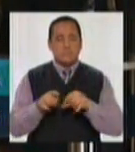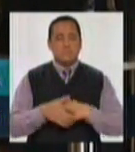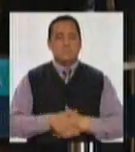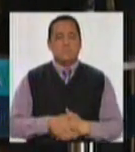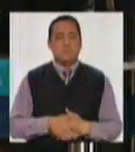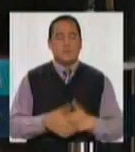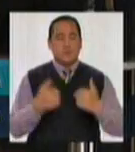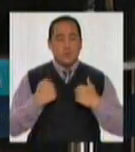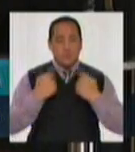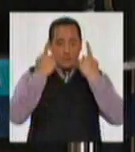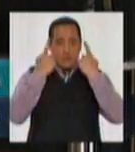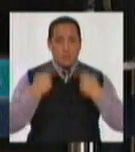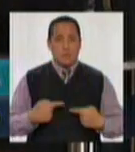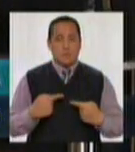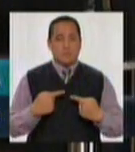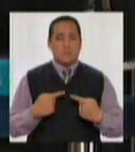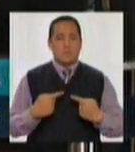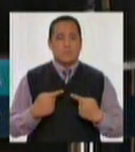hemos decidido